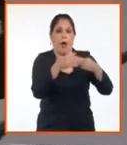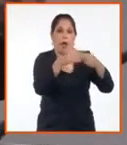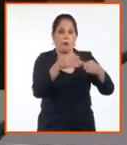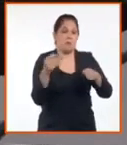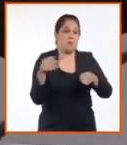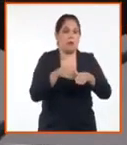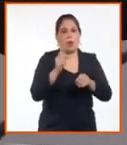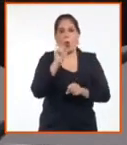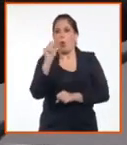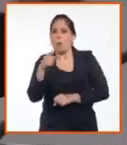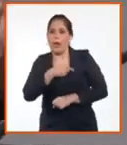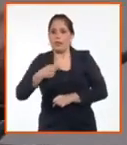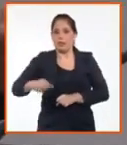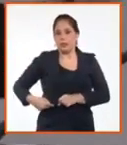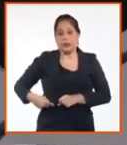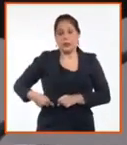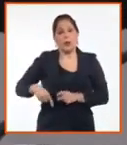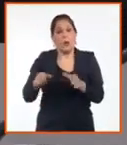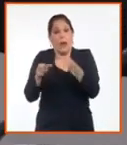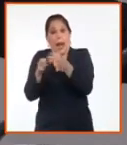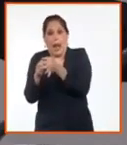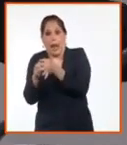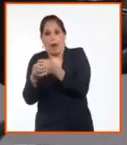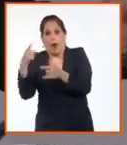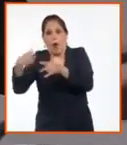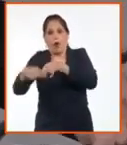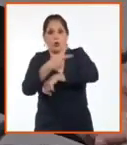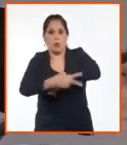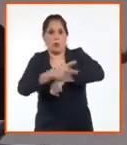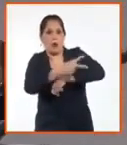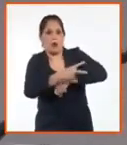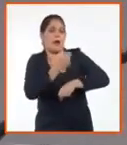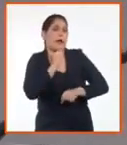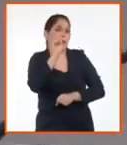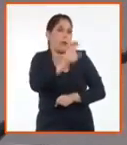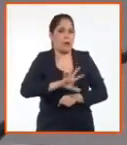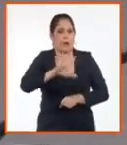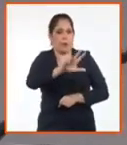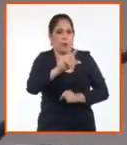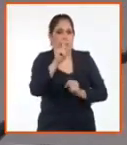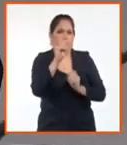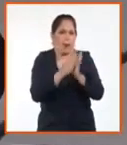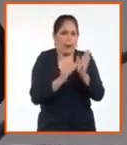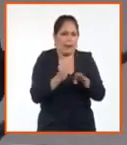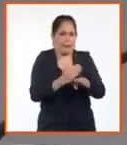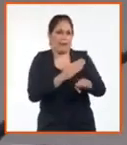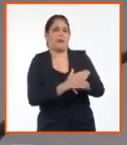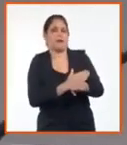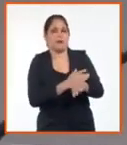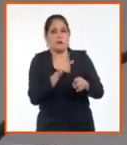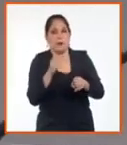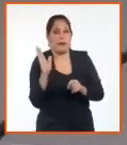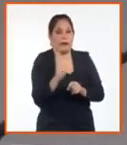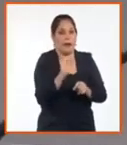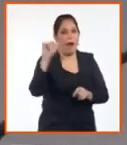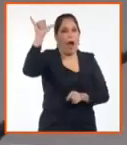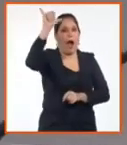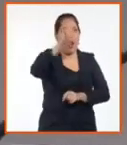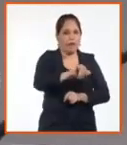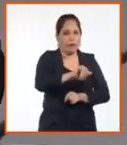en china vamos a comprar unas pequeñas cantidades en digamos europa es un mes menos o tenemos que entonces traerlo por avión